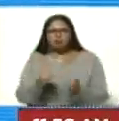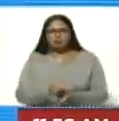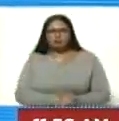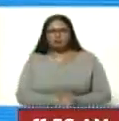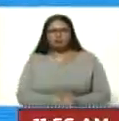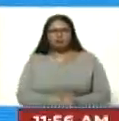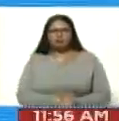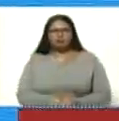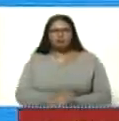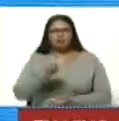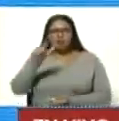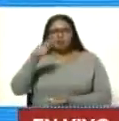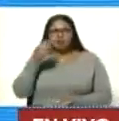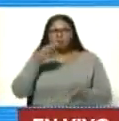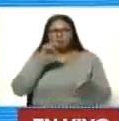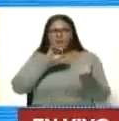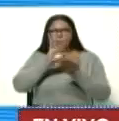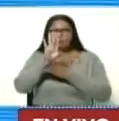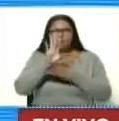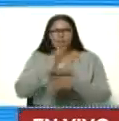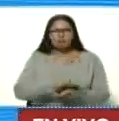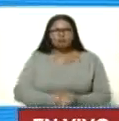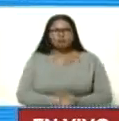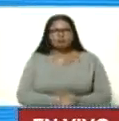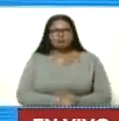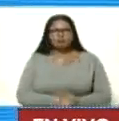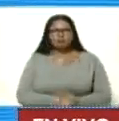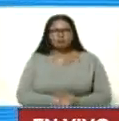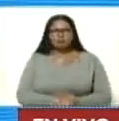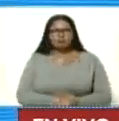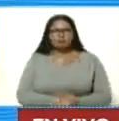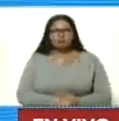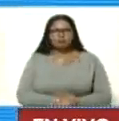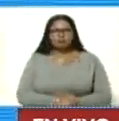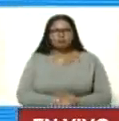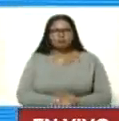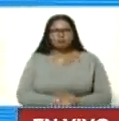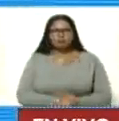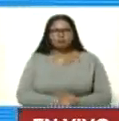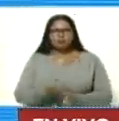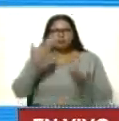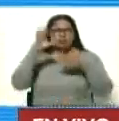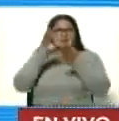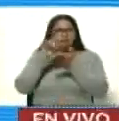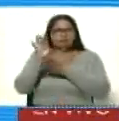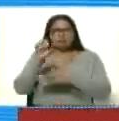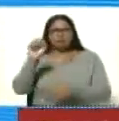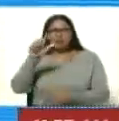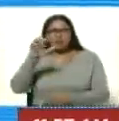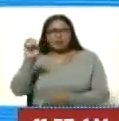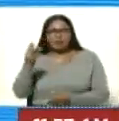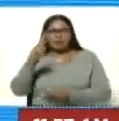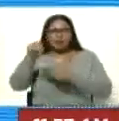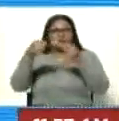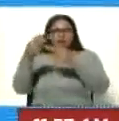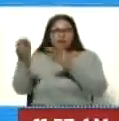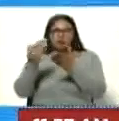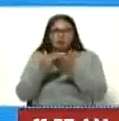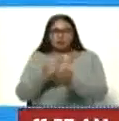Y al ALCA lo mandaron al carajo. Al carajo. Bueno, ya se quedó. Y que no regrese más